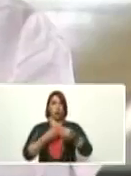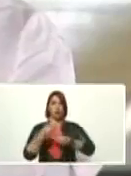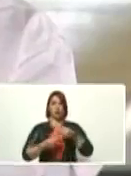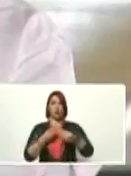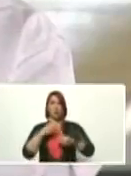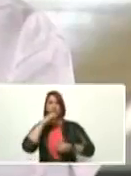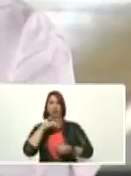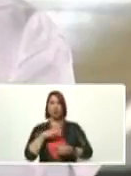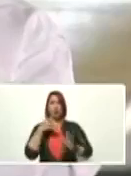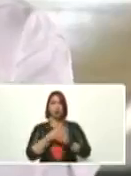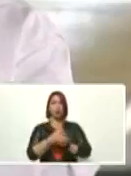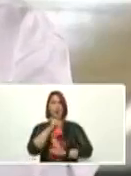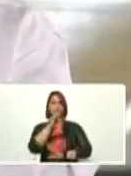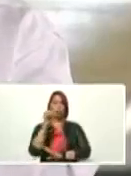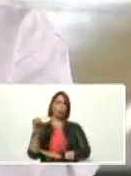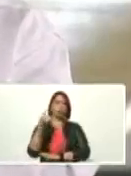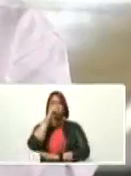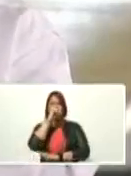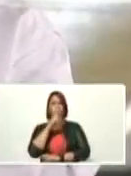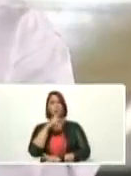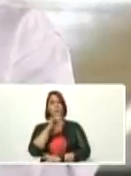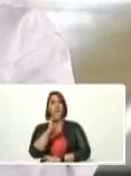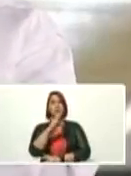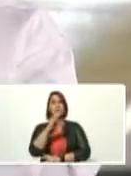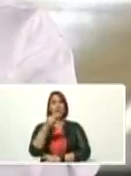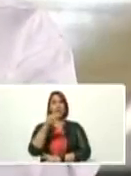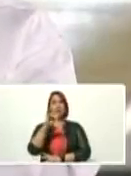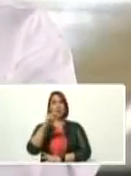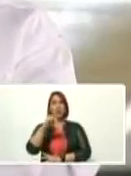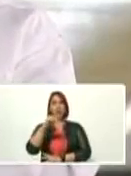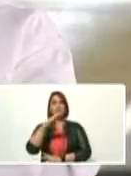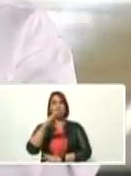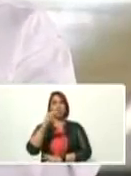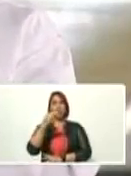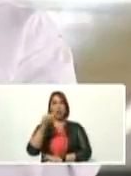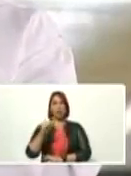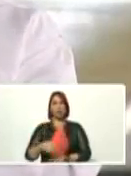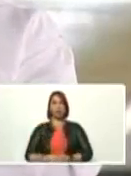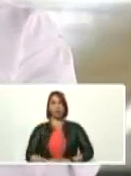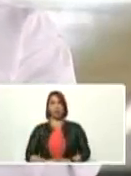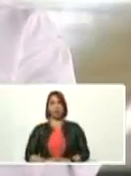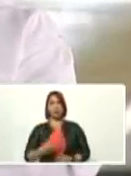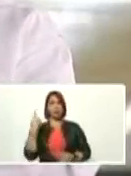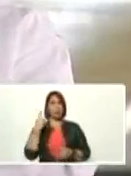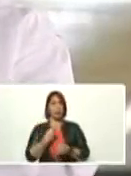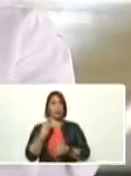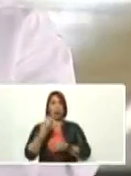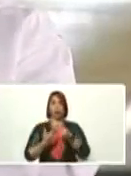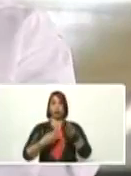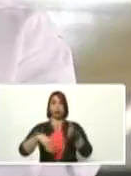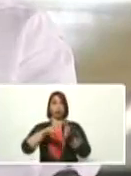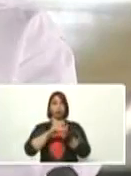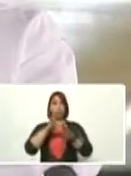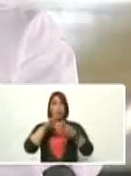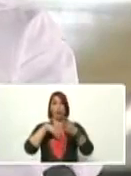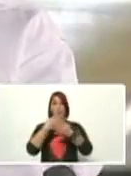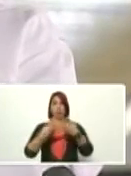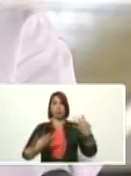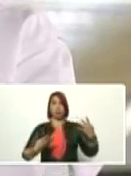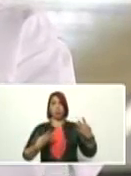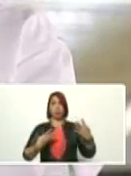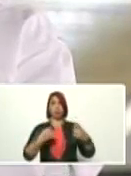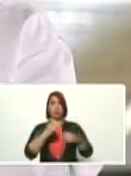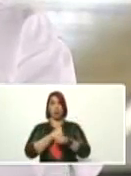piezas sobre los 200 años de Pichincha. ¿Ah? Tienen que rehacer su agenda de trabajo, Alfred